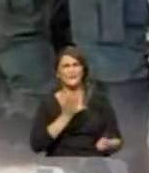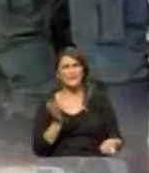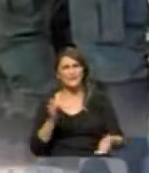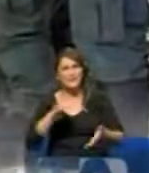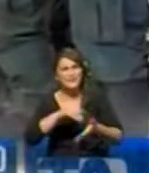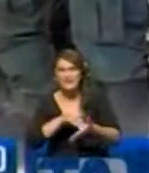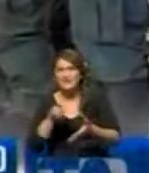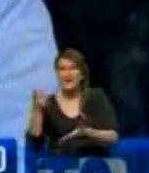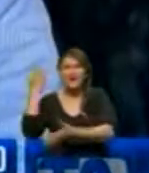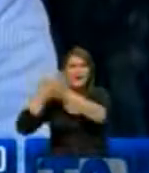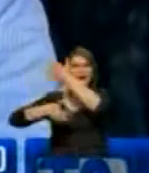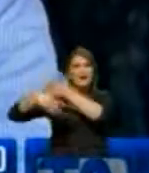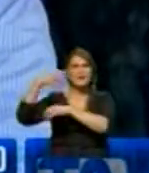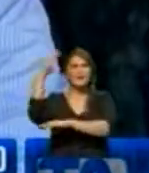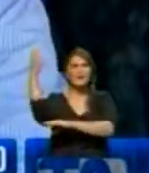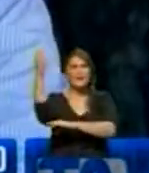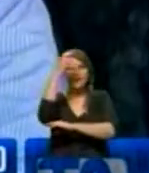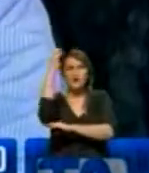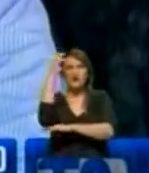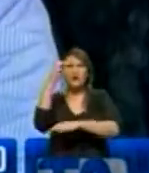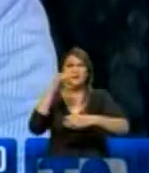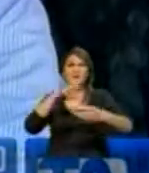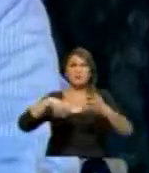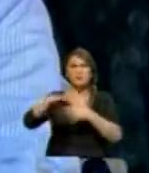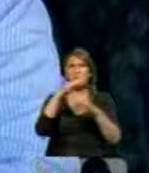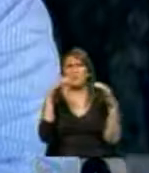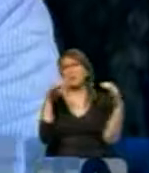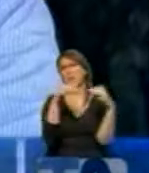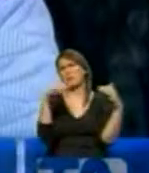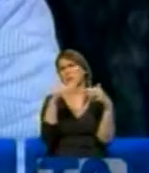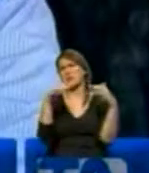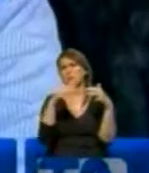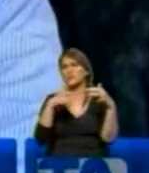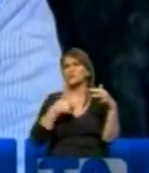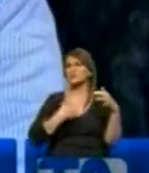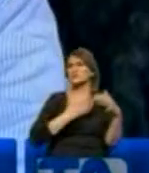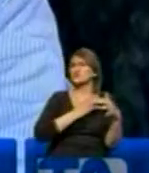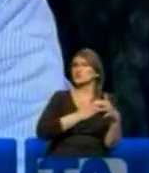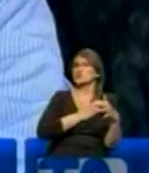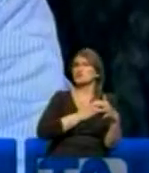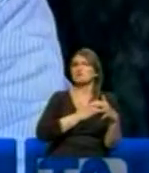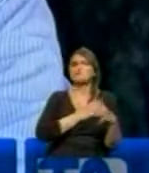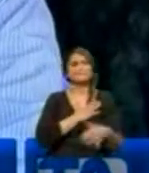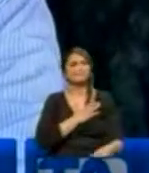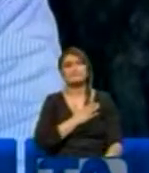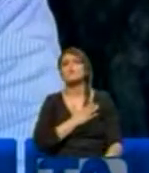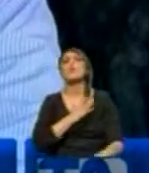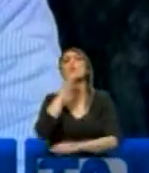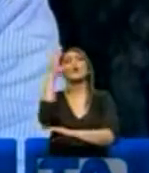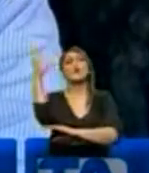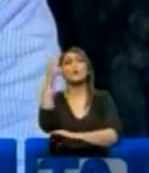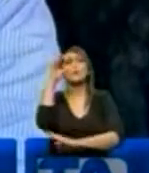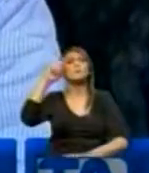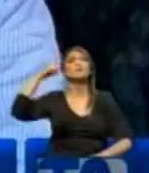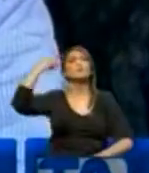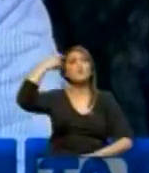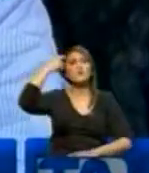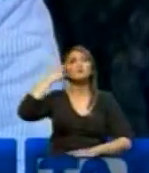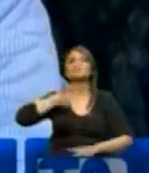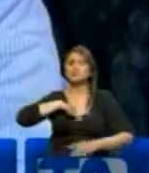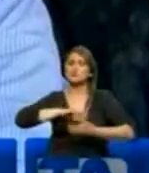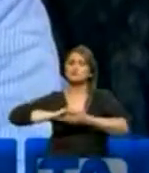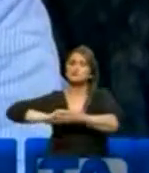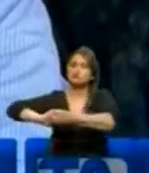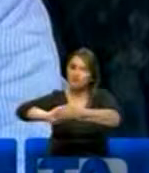su pasado violento. Que lamentamos profundamente aquello. Nos solidarizamos con Colombia, nos solidarizamos con